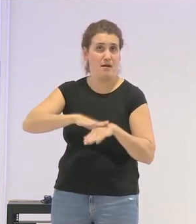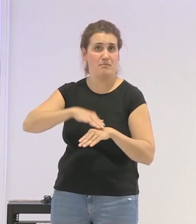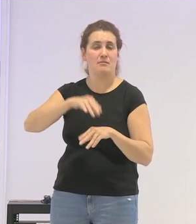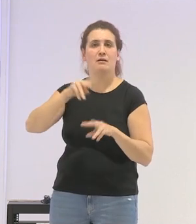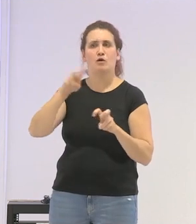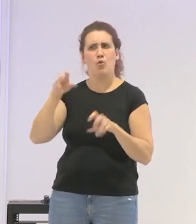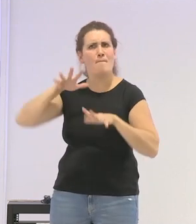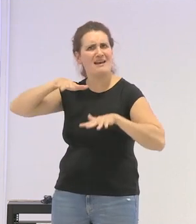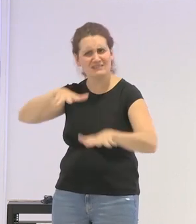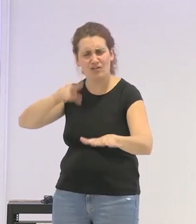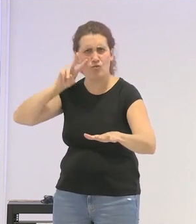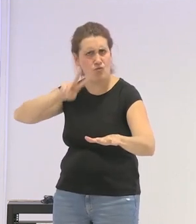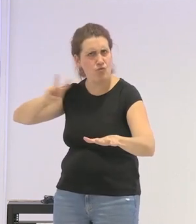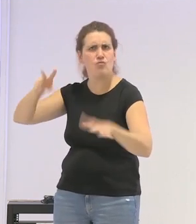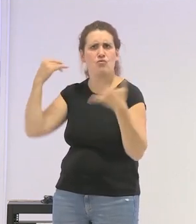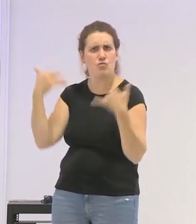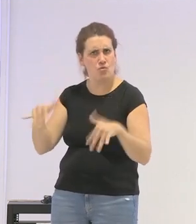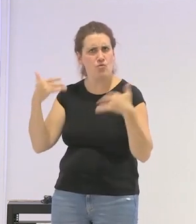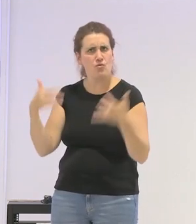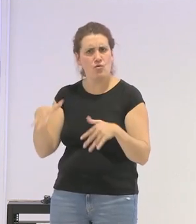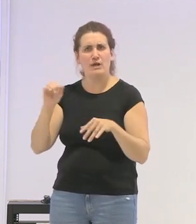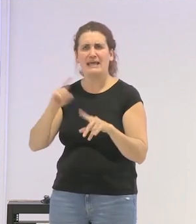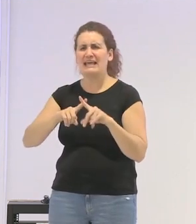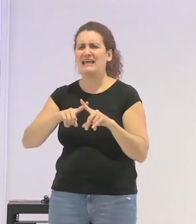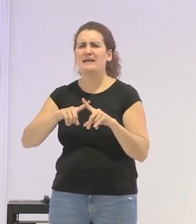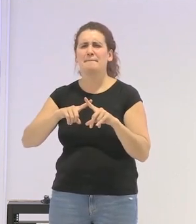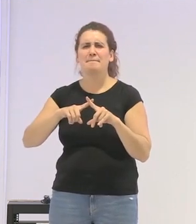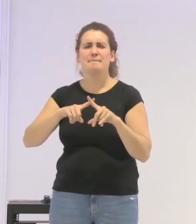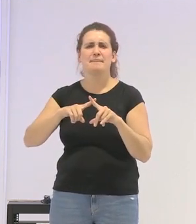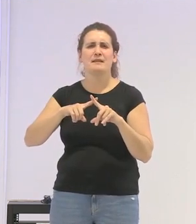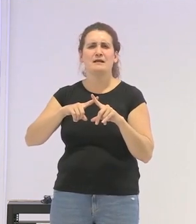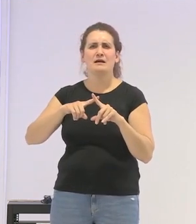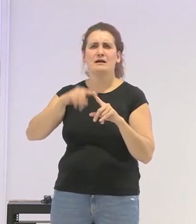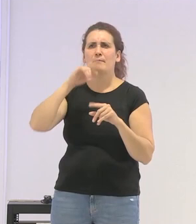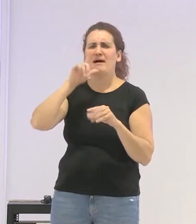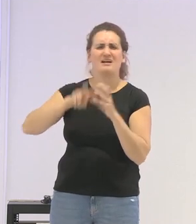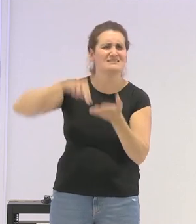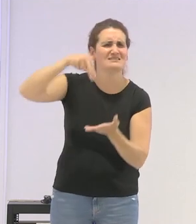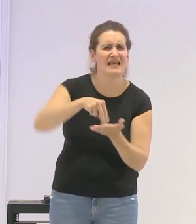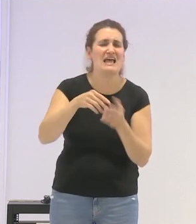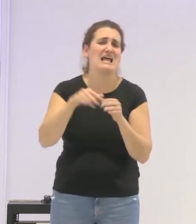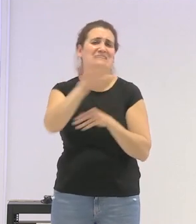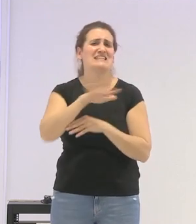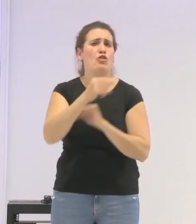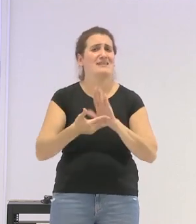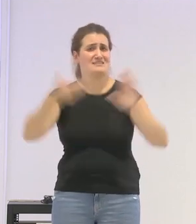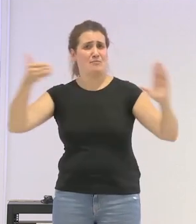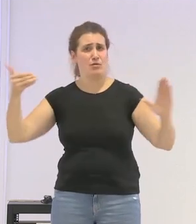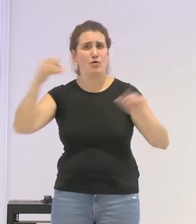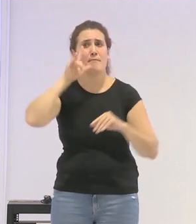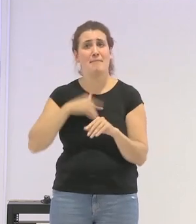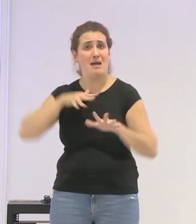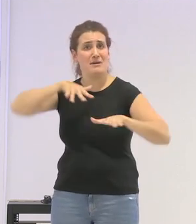grandes manifestaciones incluso y trucos para saltarse el estado de excepción, para poder manifestarse. Pero